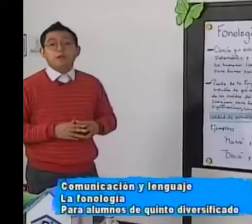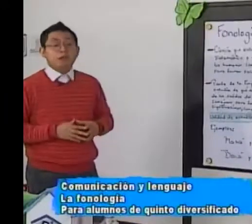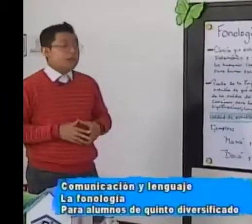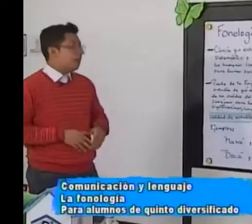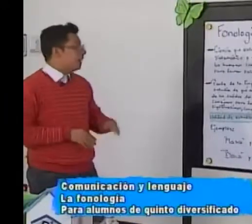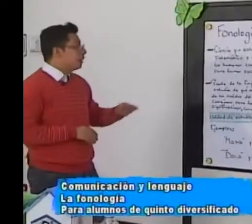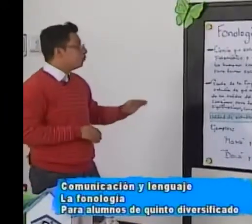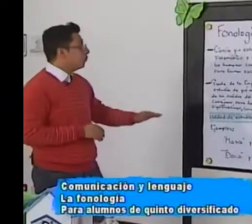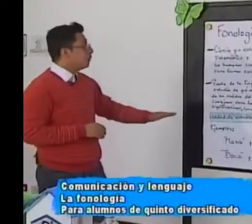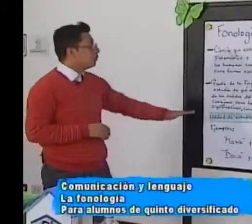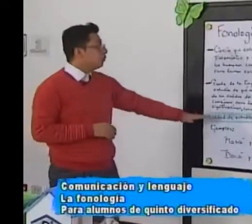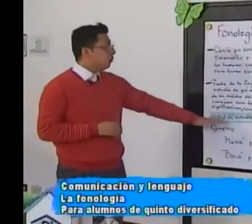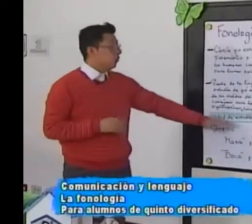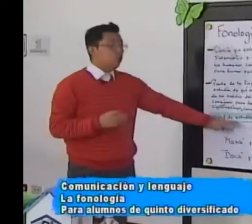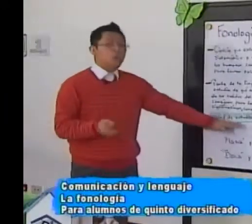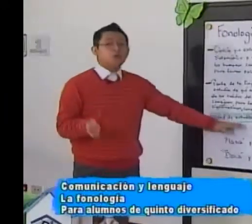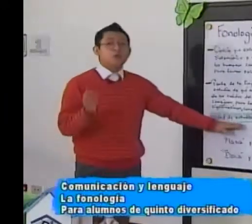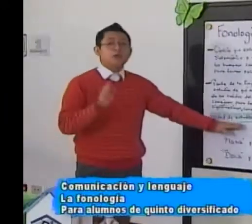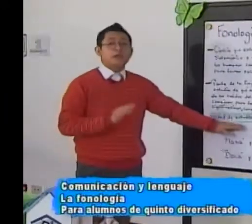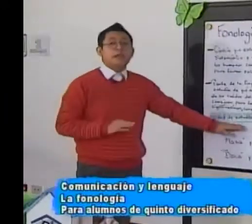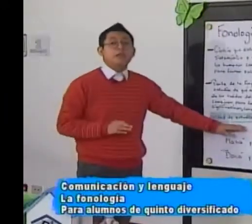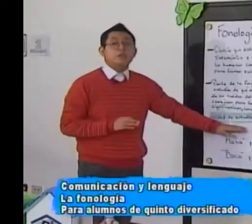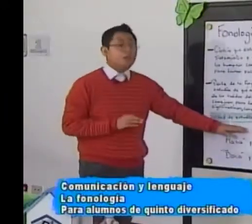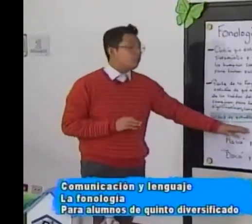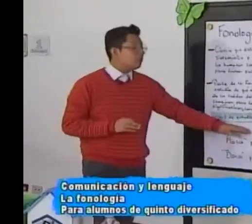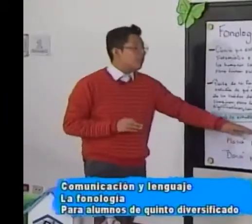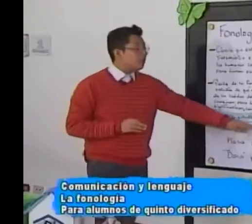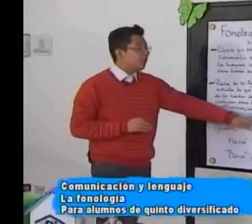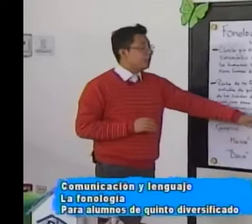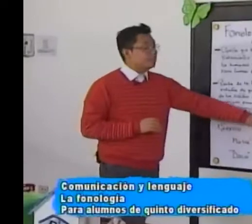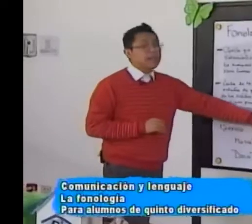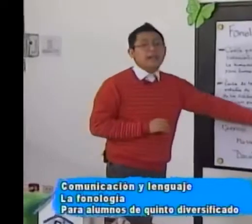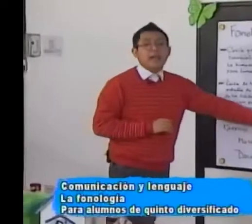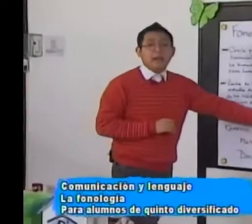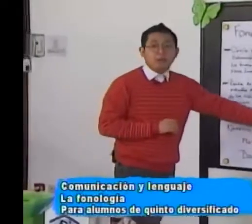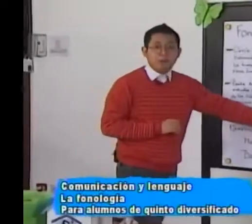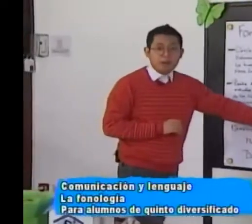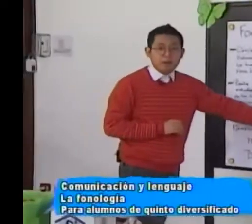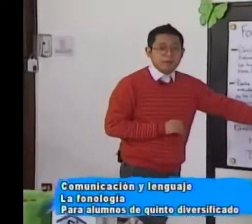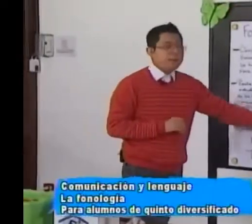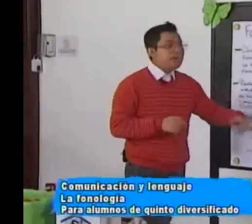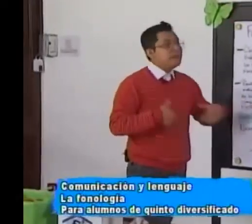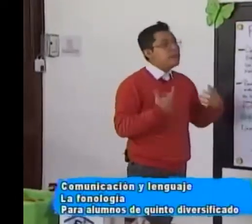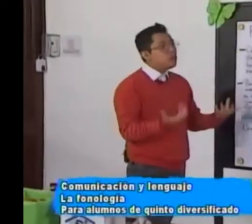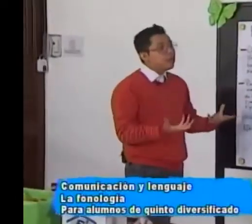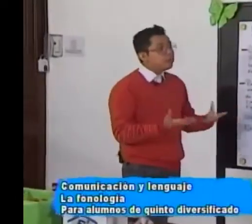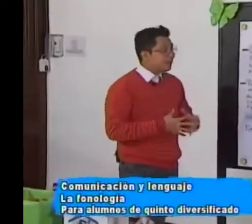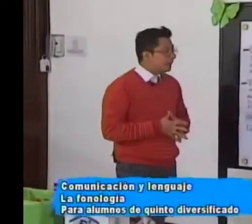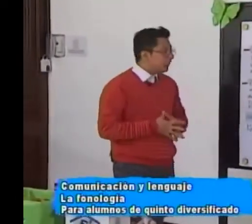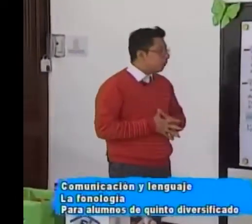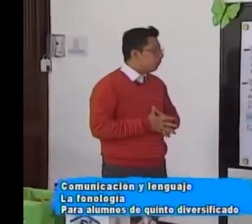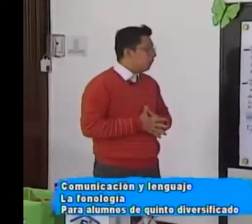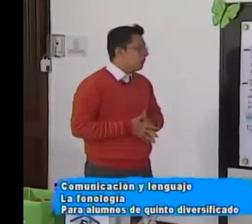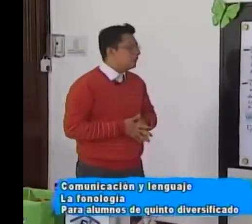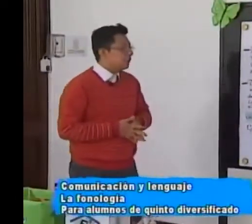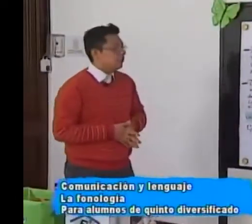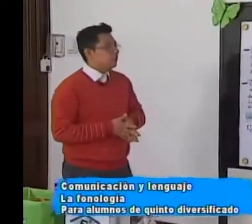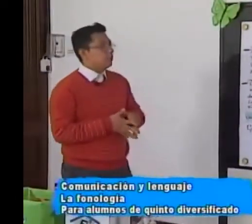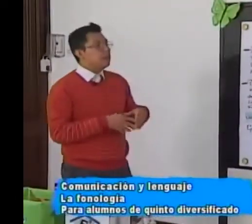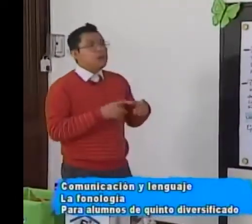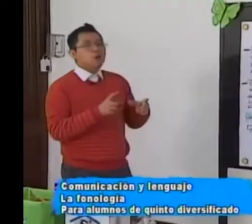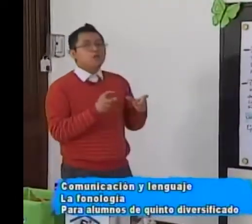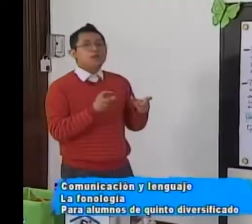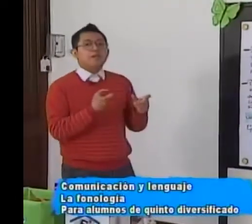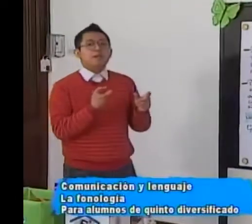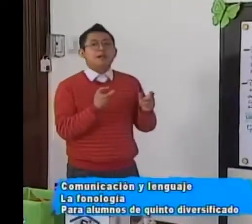de la fonología, su estudio o su unidad de estudio siempre va a ser el fonema. ¿Y cuáles van a ser los fonemas